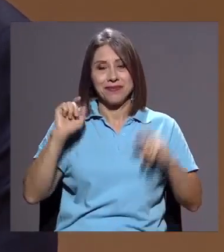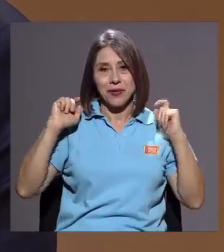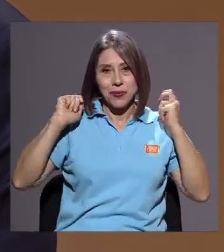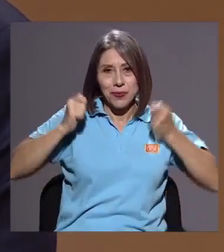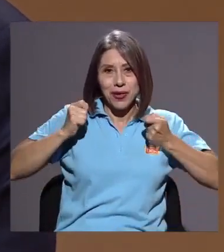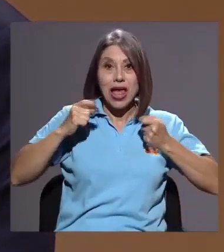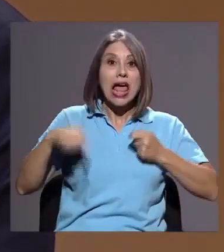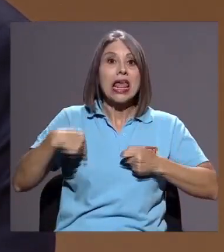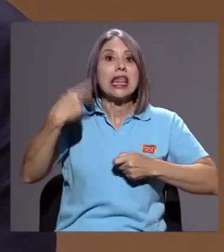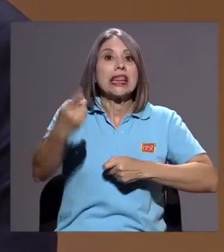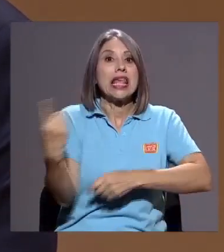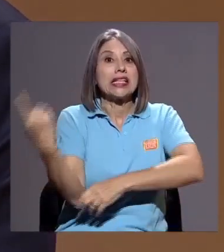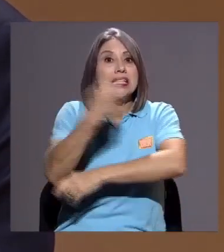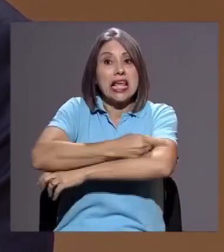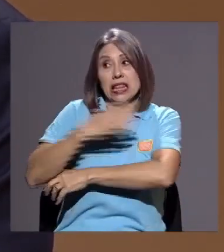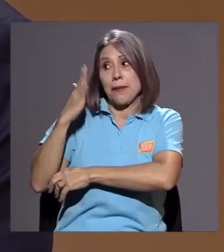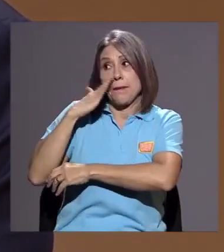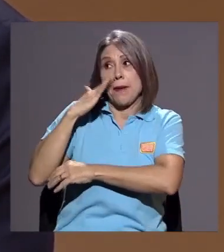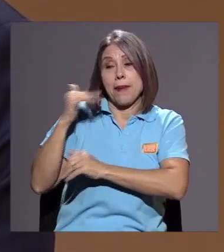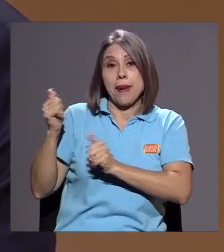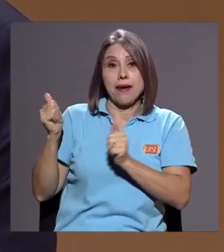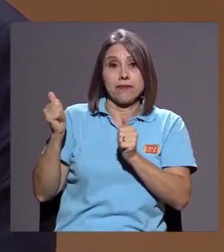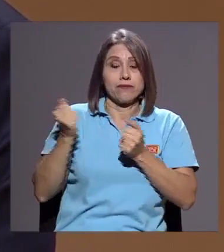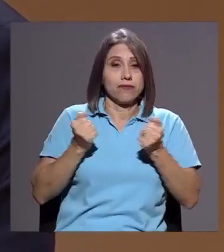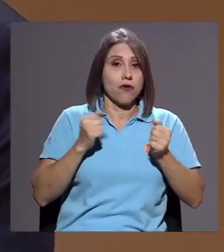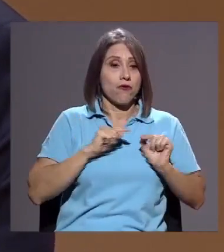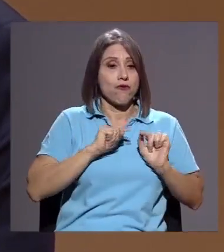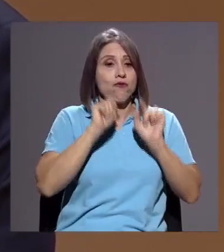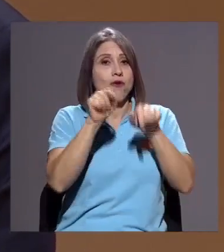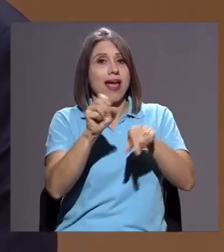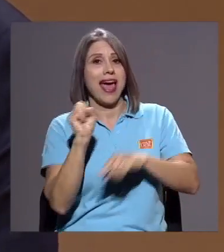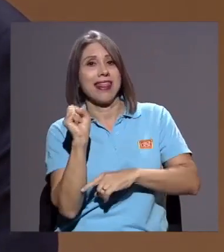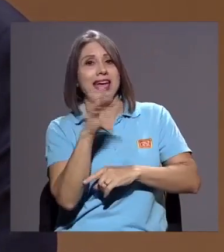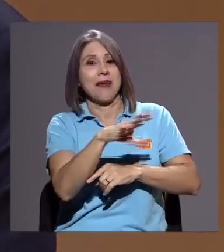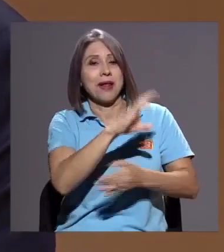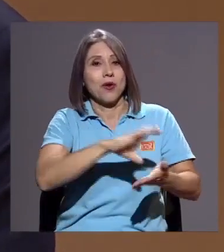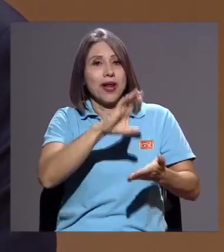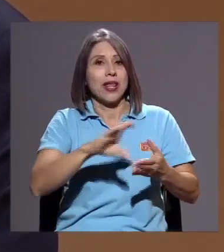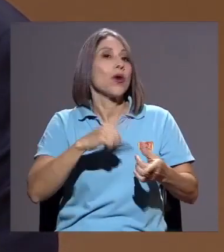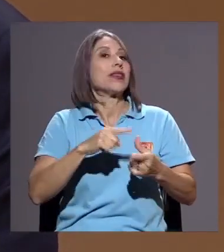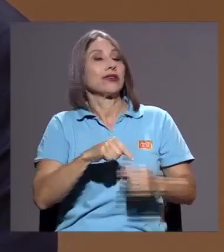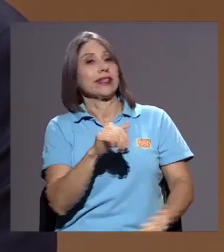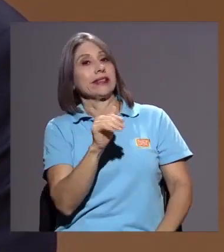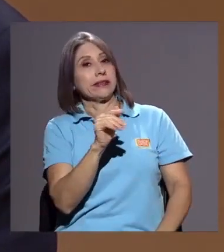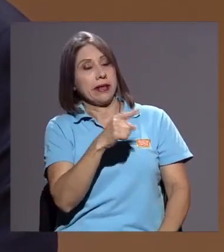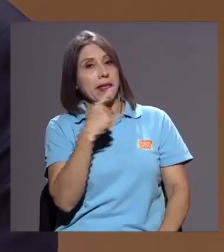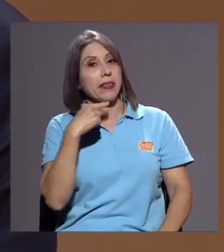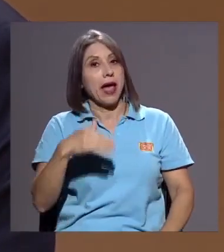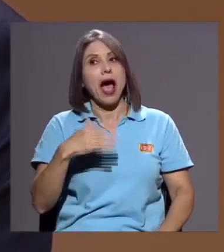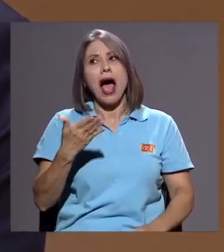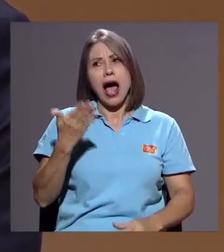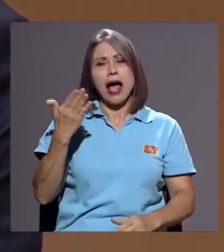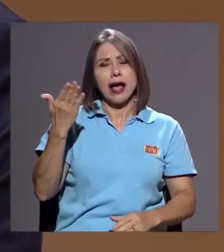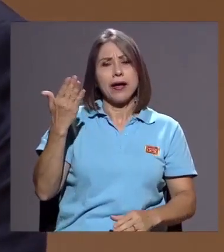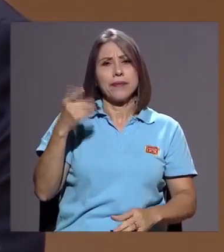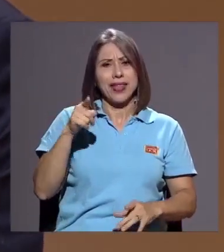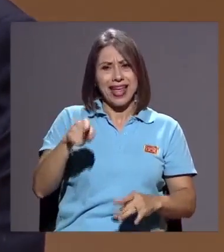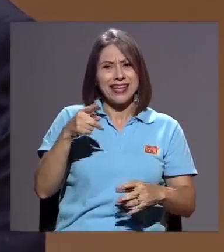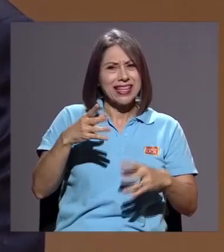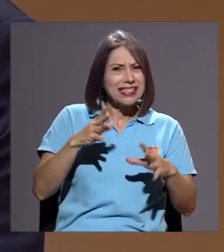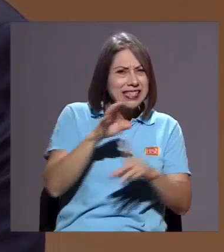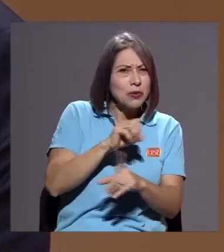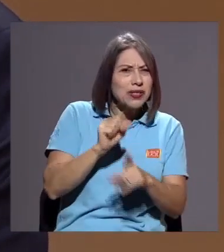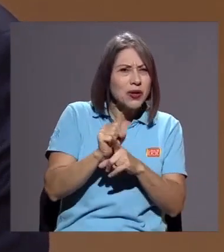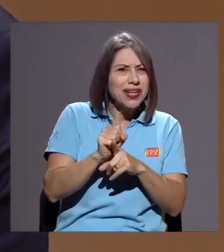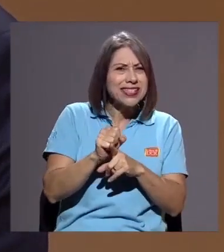fue a dejar al colegio, ¿verdad? Y entonces me dice, mira Fran, nada más te voy a recomendar, porque entonces en la noche, en esos problemas, dijo